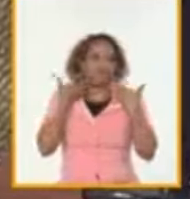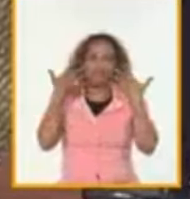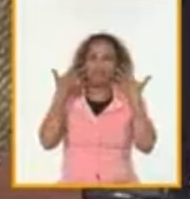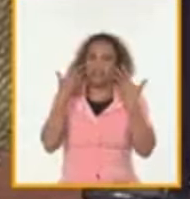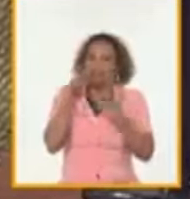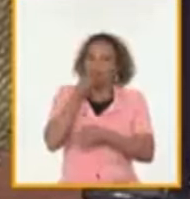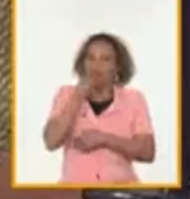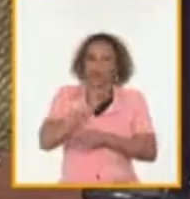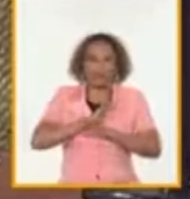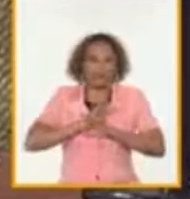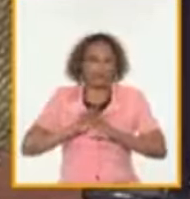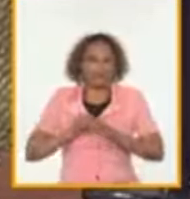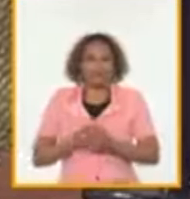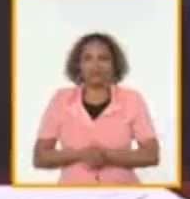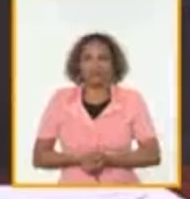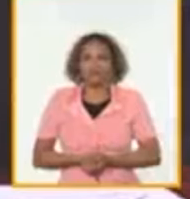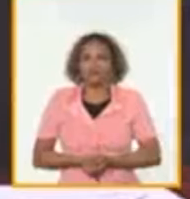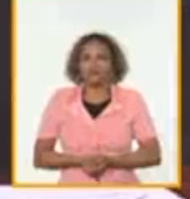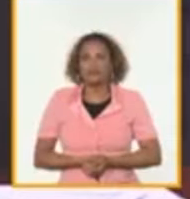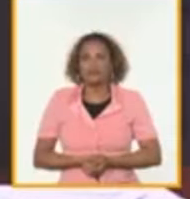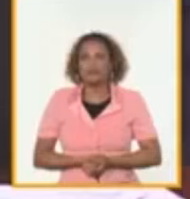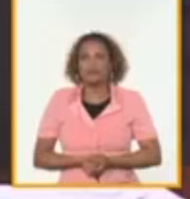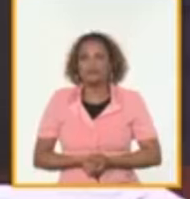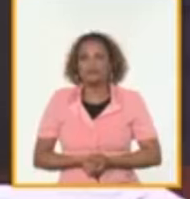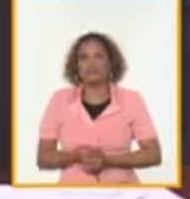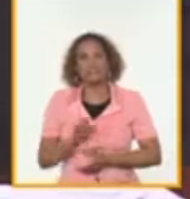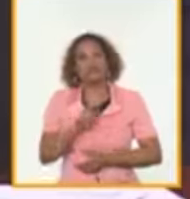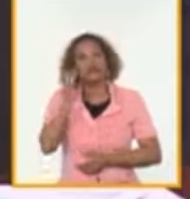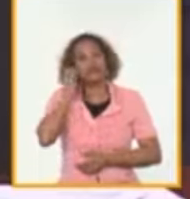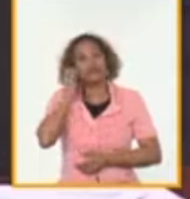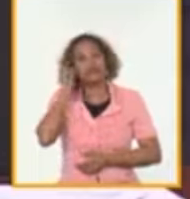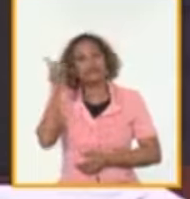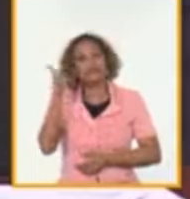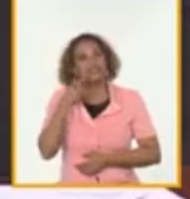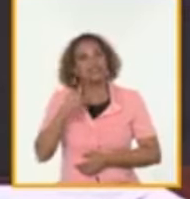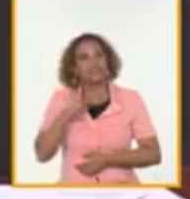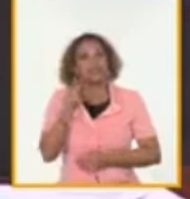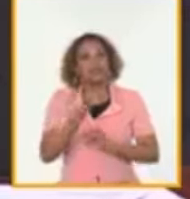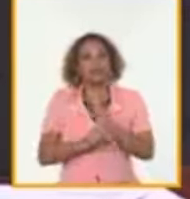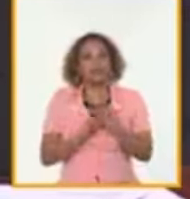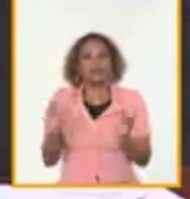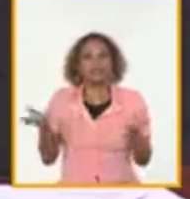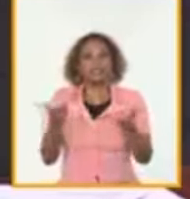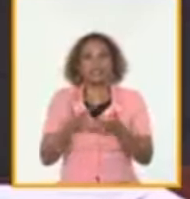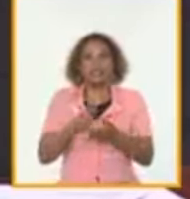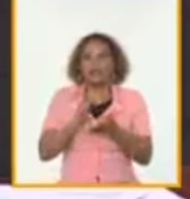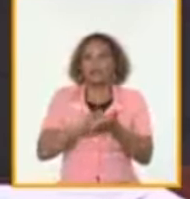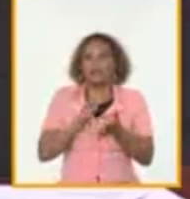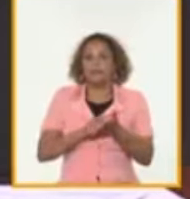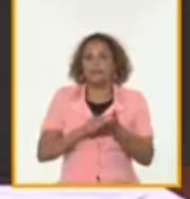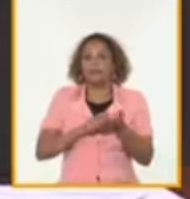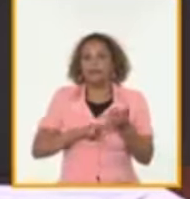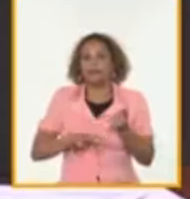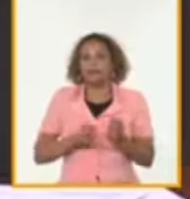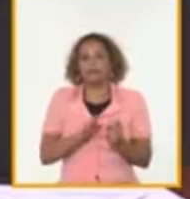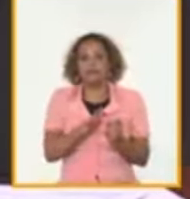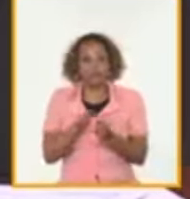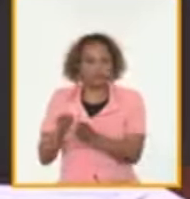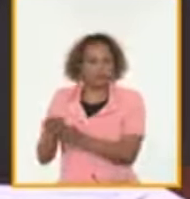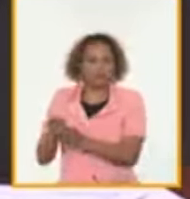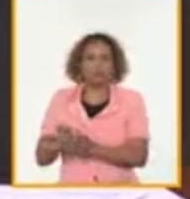alimentación y y hay por supuesto esa experiencia que que se que se ha recogido aquí en este en este territorio en el ámbito de